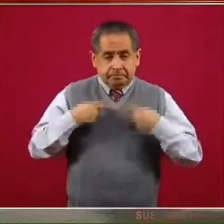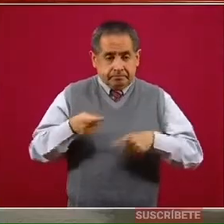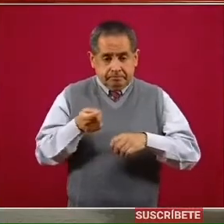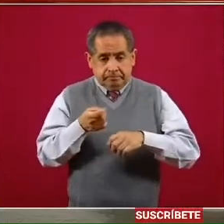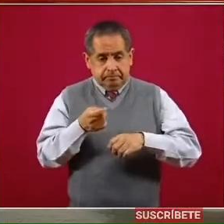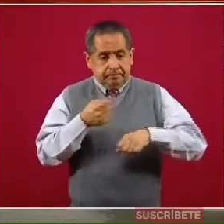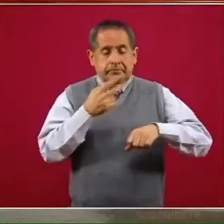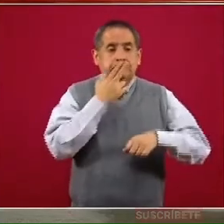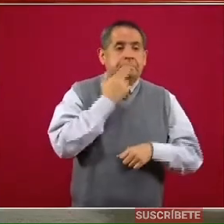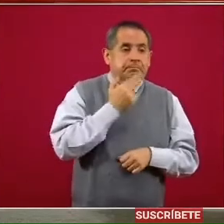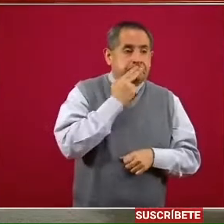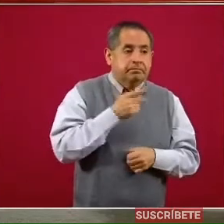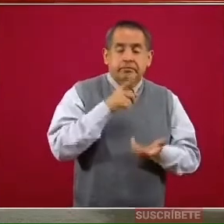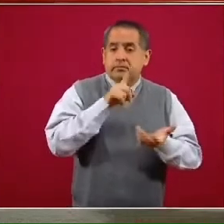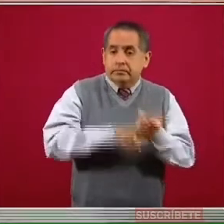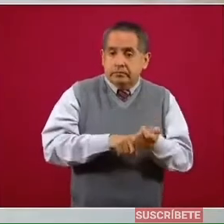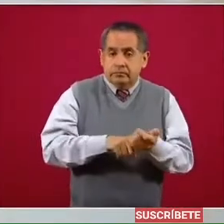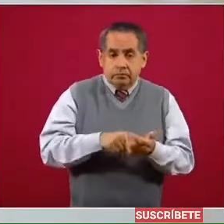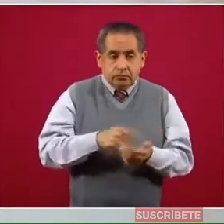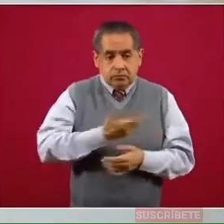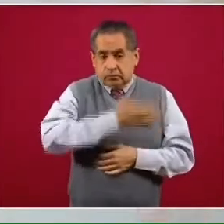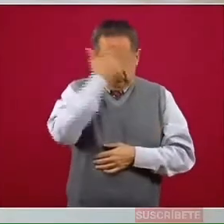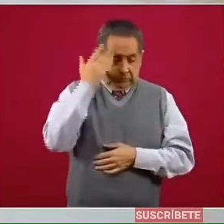estas enfermedades no lo saben,